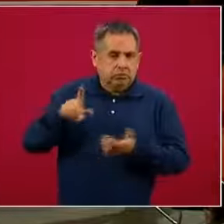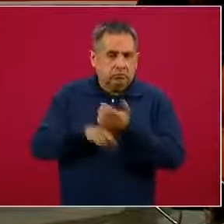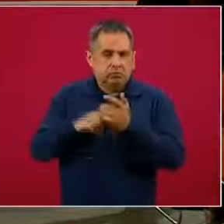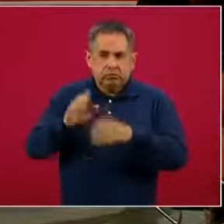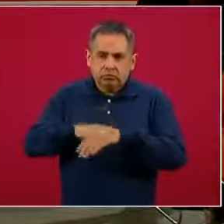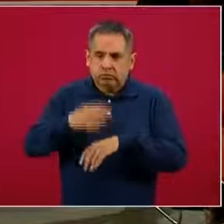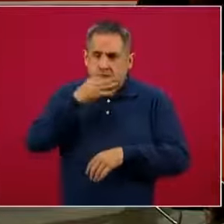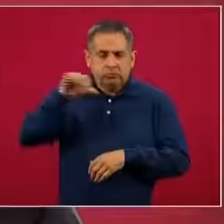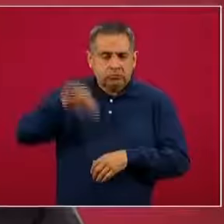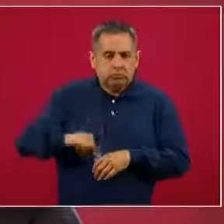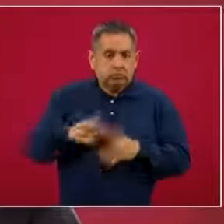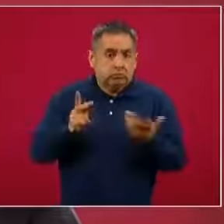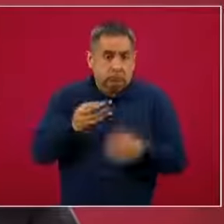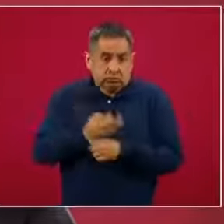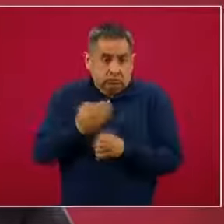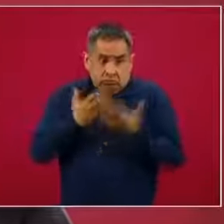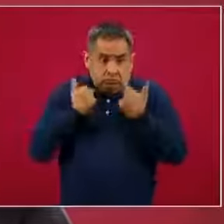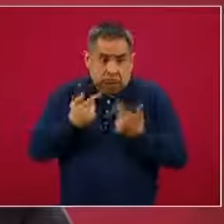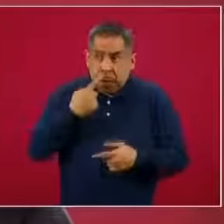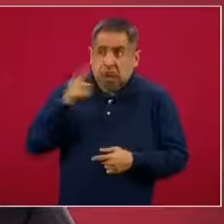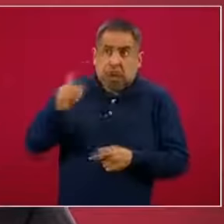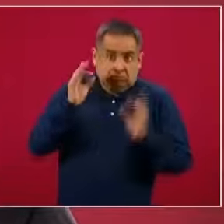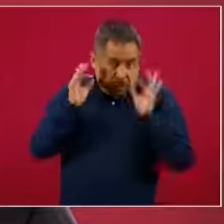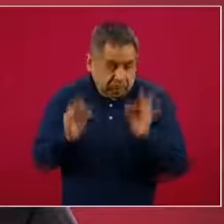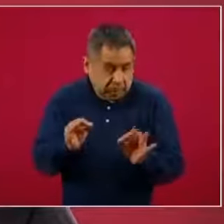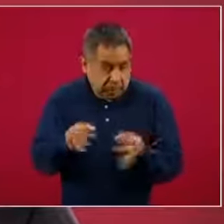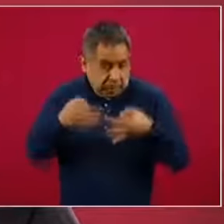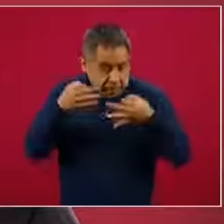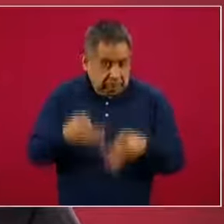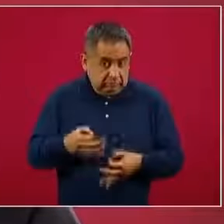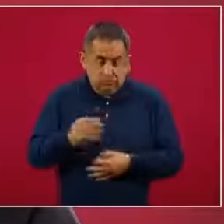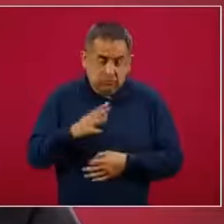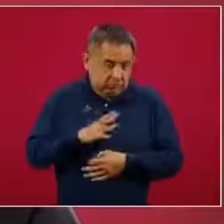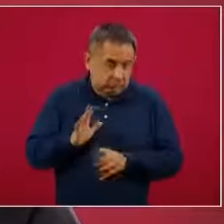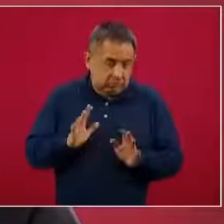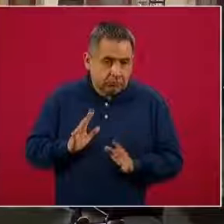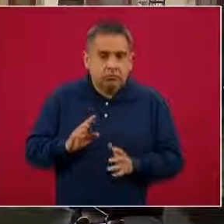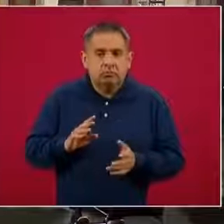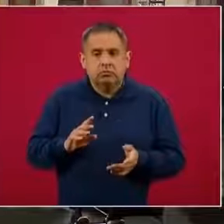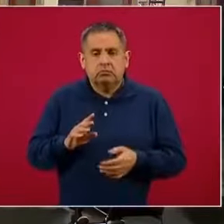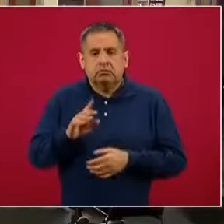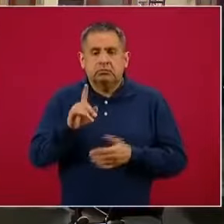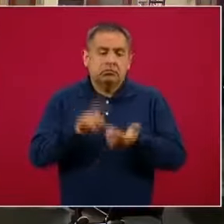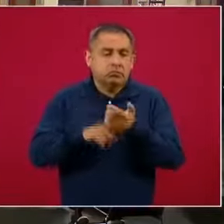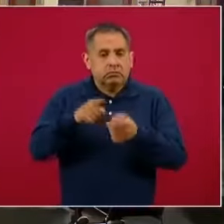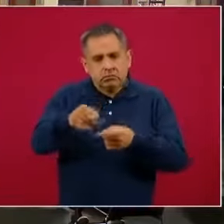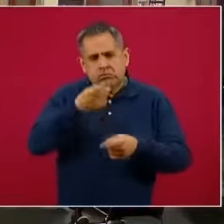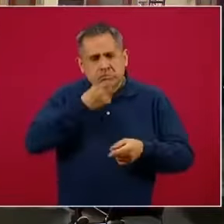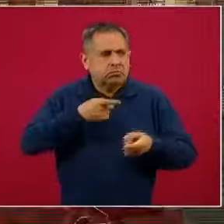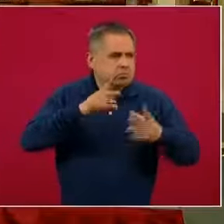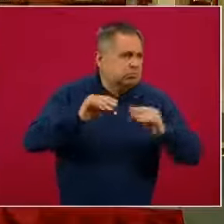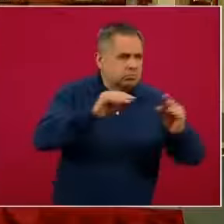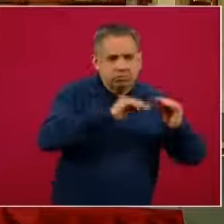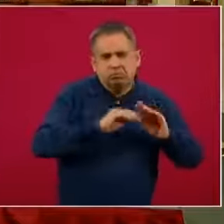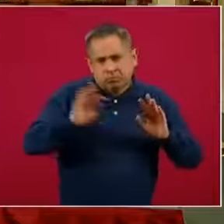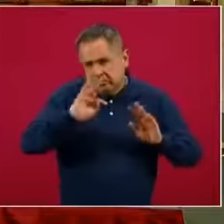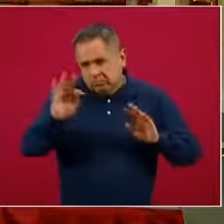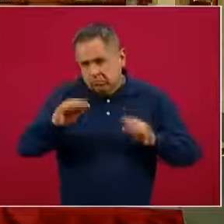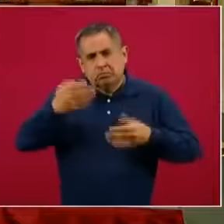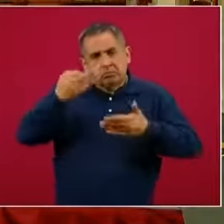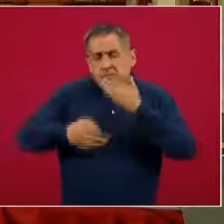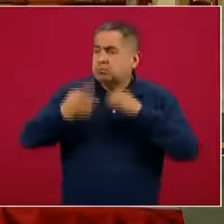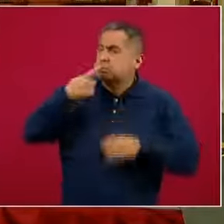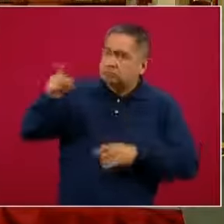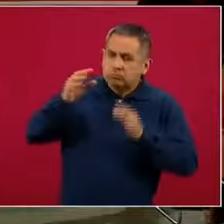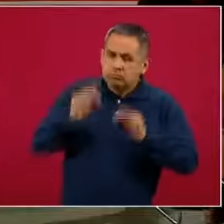manera inmediata. Pero hasta el momento no tenemos conocimiento de ninguna denuncia formal en ese sentido, más allá de lo que se ha comentado en los medios de